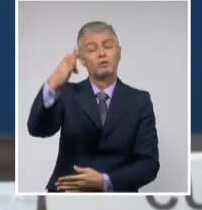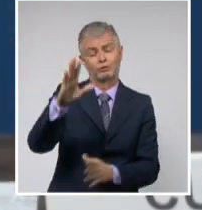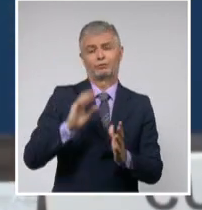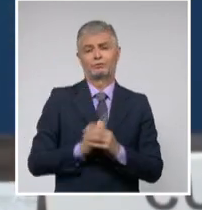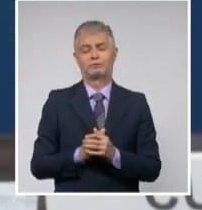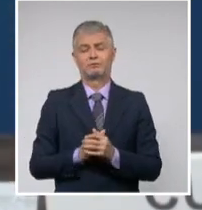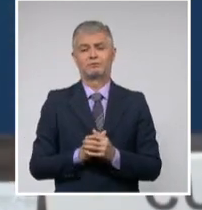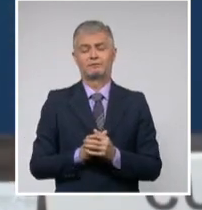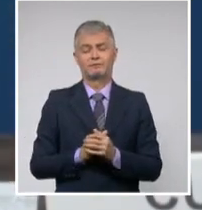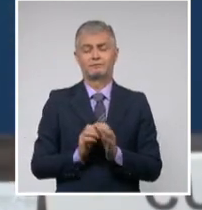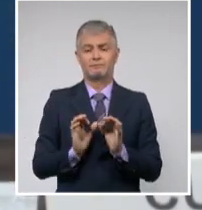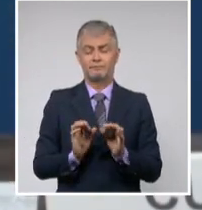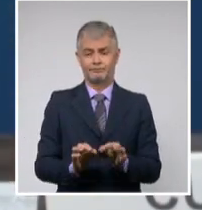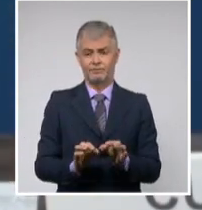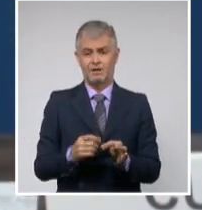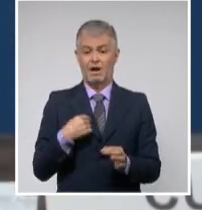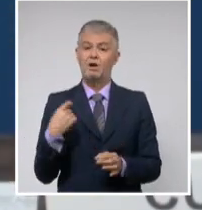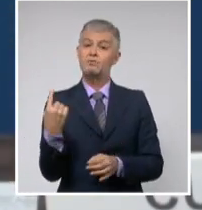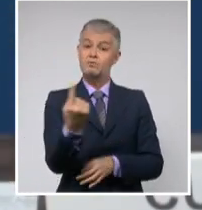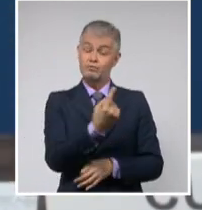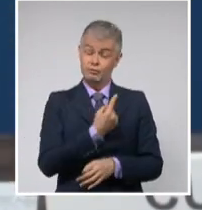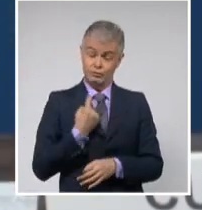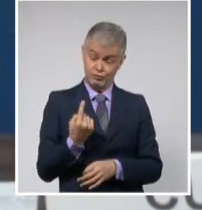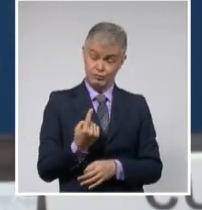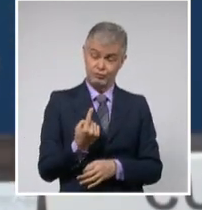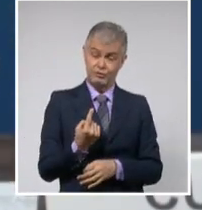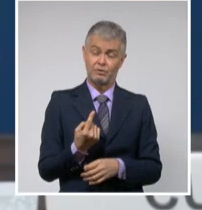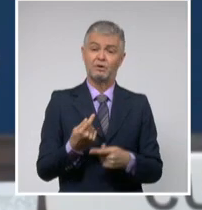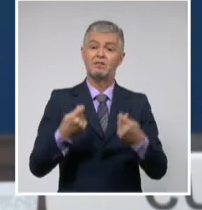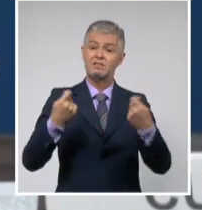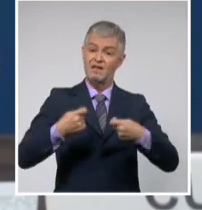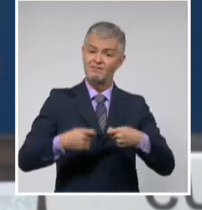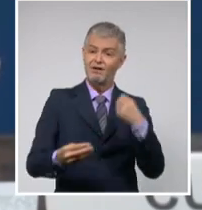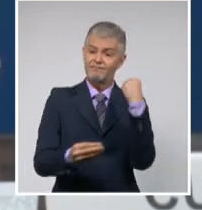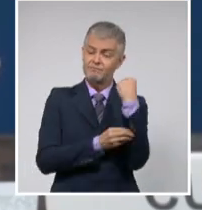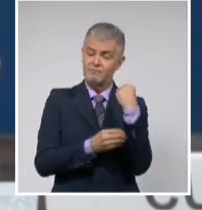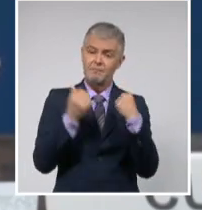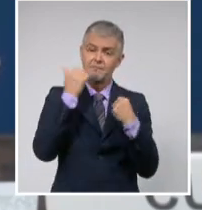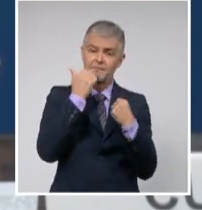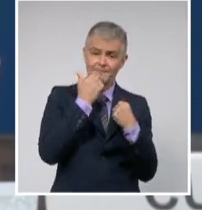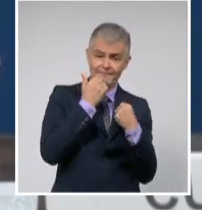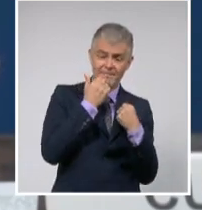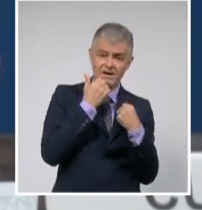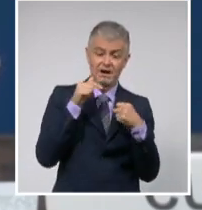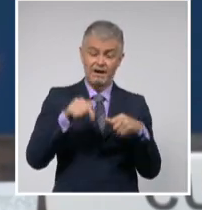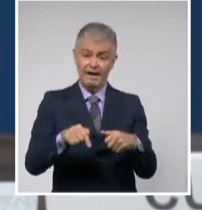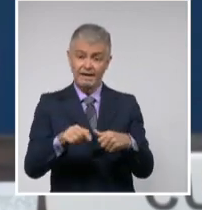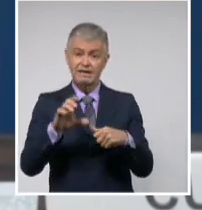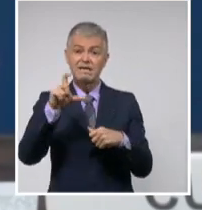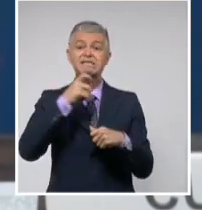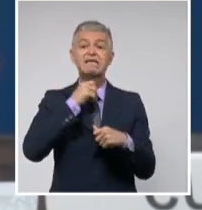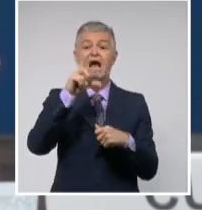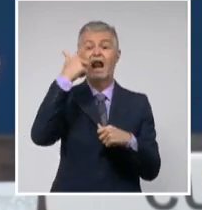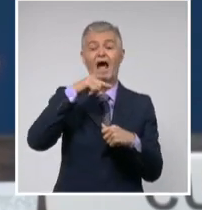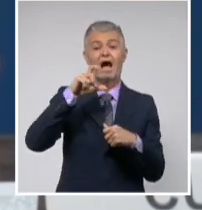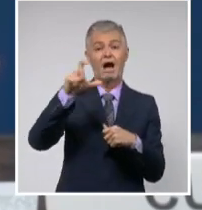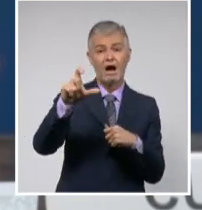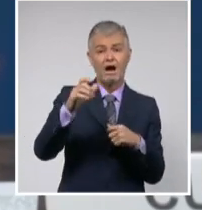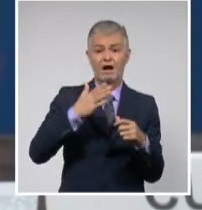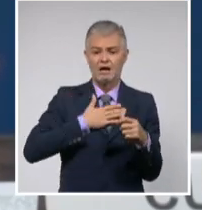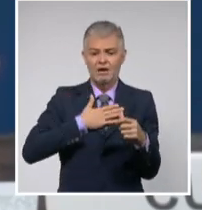cita. Nos asiste el deber de fortalecer este mecanismo de concertación